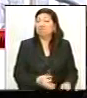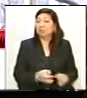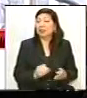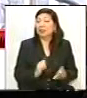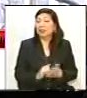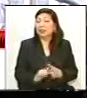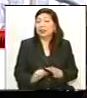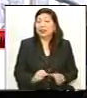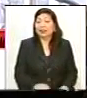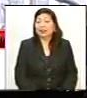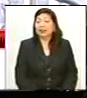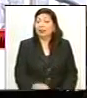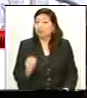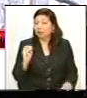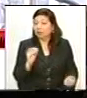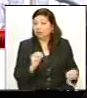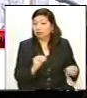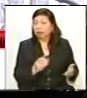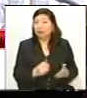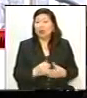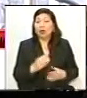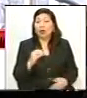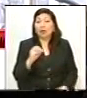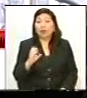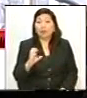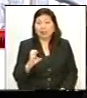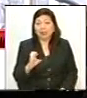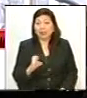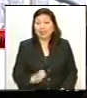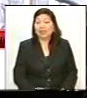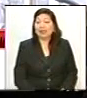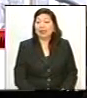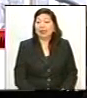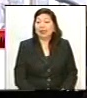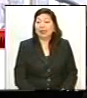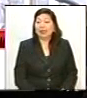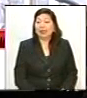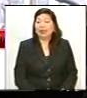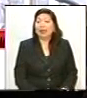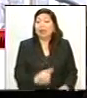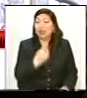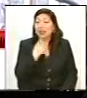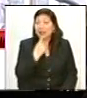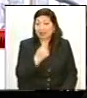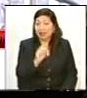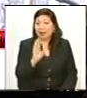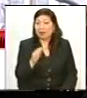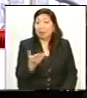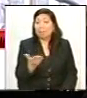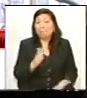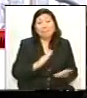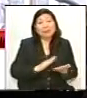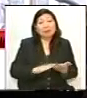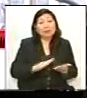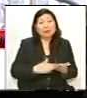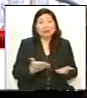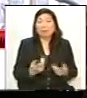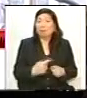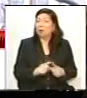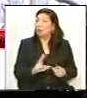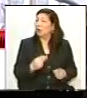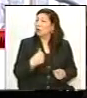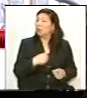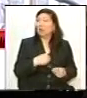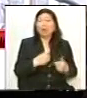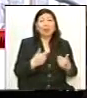que hizo, una sugerencia que hizo la OCE, ¿no?, le digan, oiga, pídenle permiso a la Contraloría. Pero es que nosotros